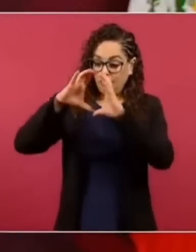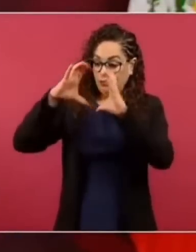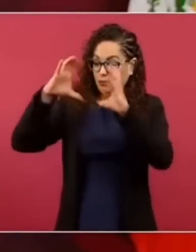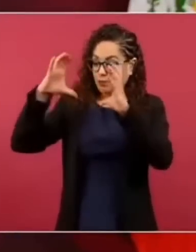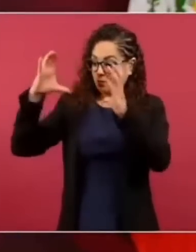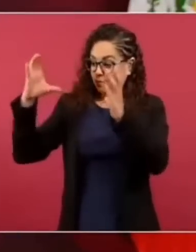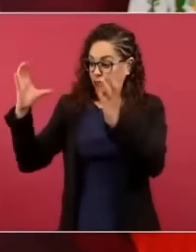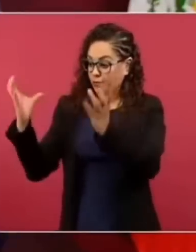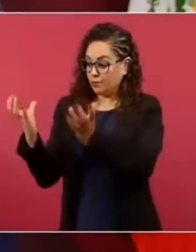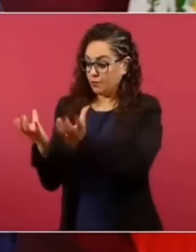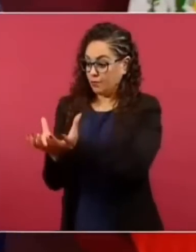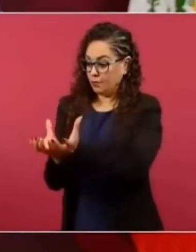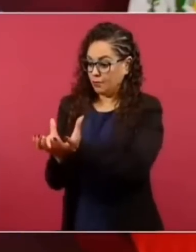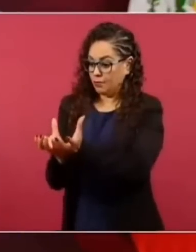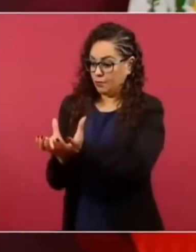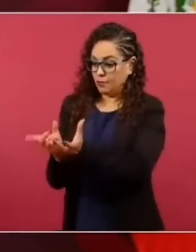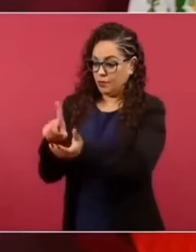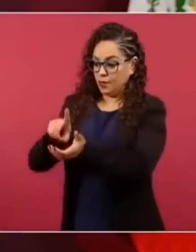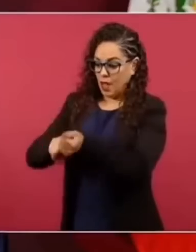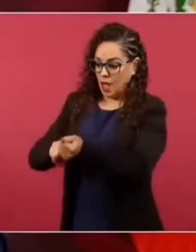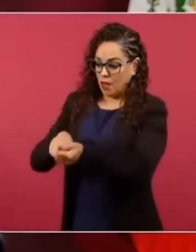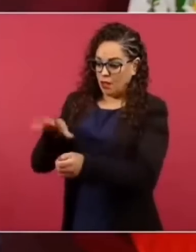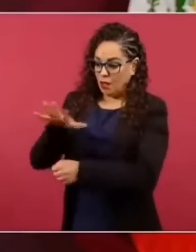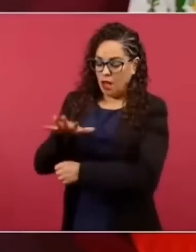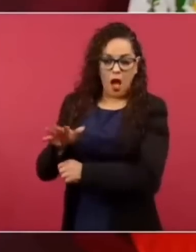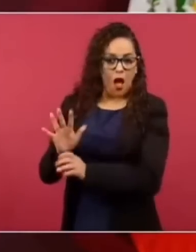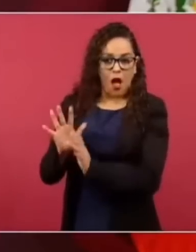Y así estuvo 10 años.